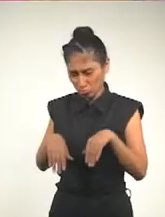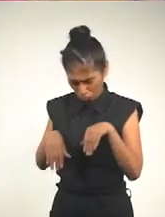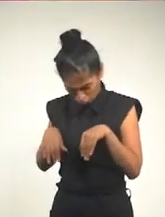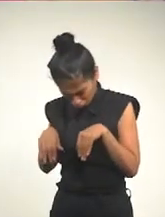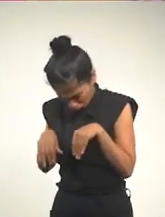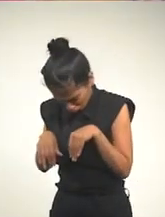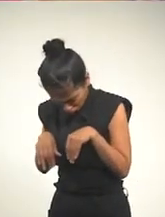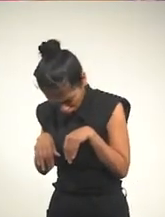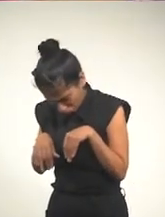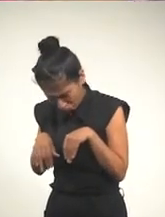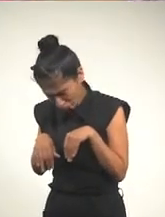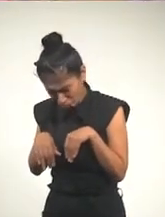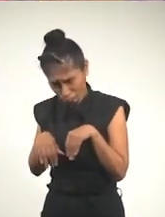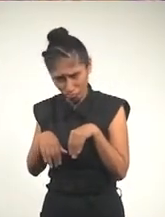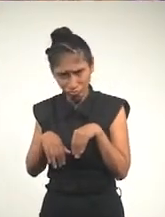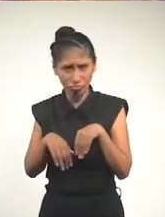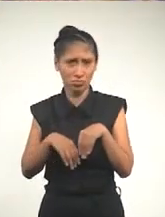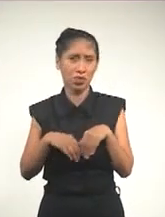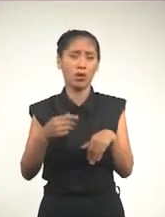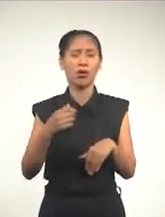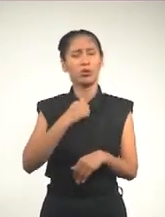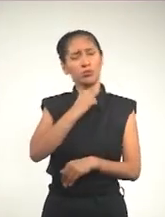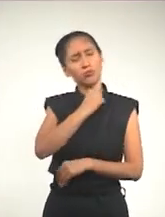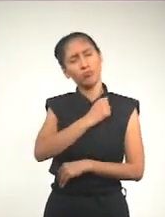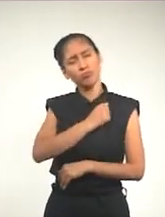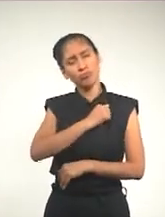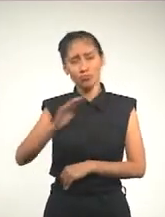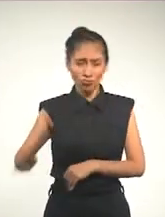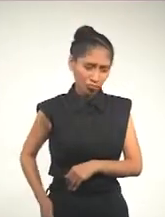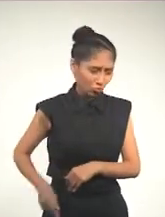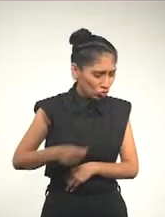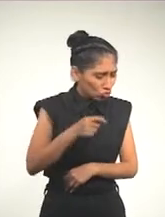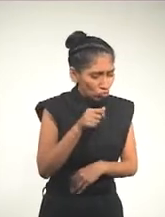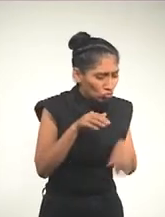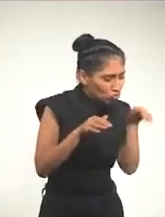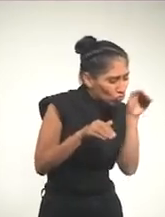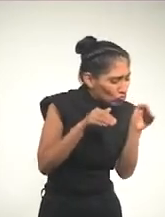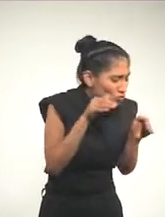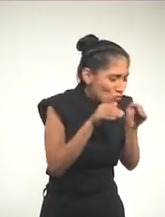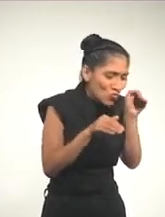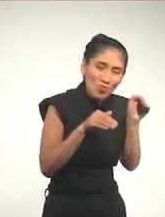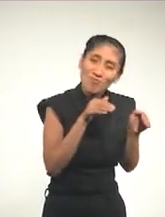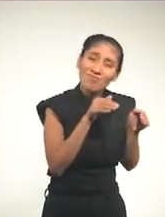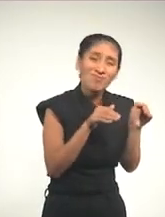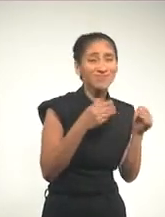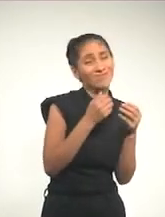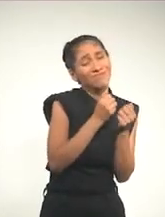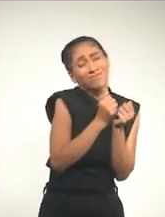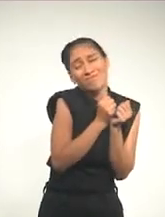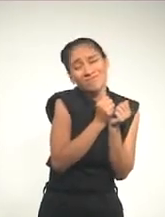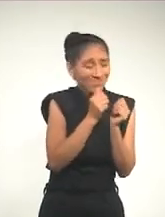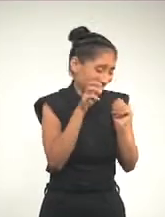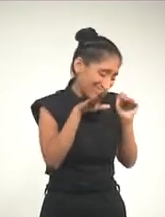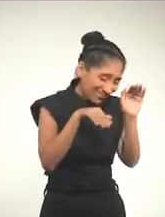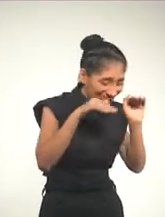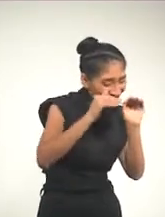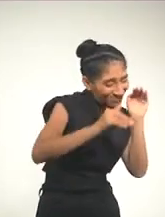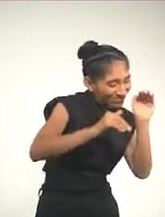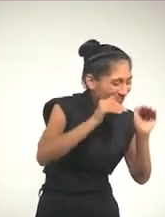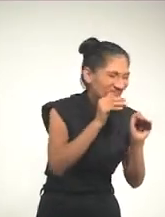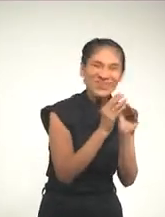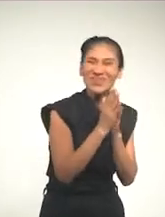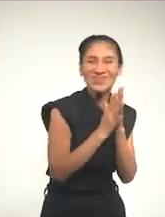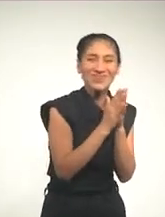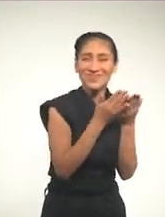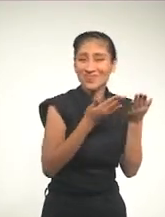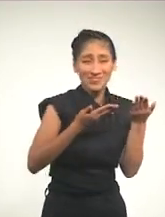le damos mucha atención al pichón. ¡Pobre mi bebé perruno! ¡Mi bolita de pelos! ¡Mi Chancaycito